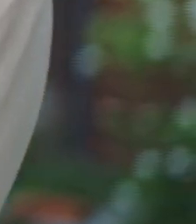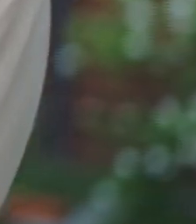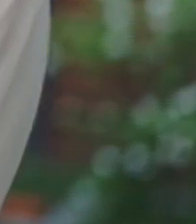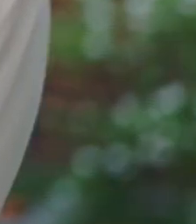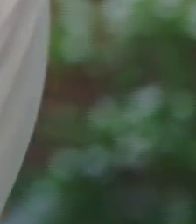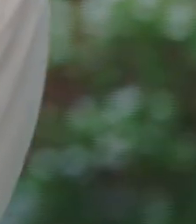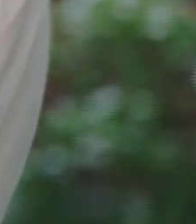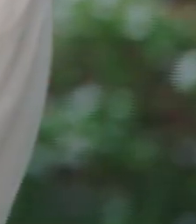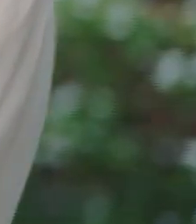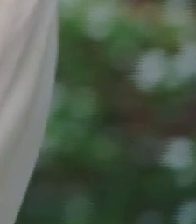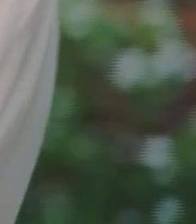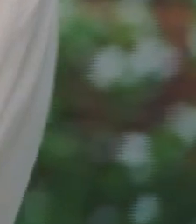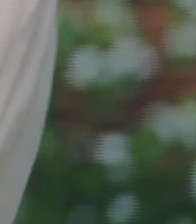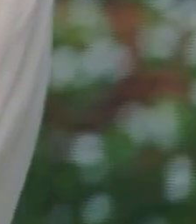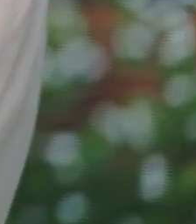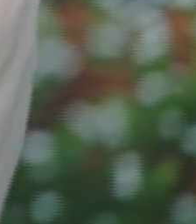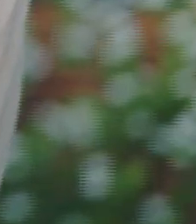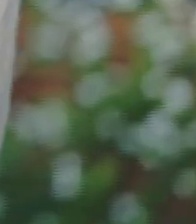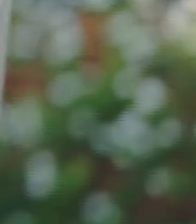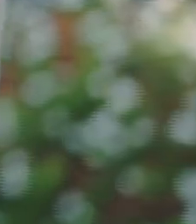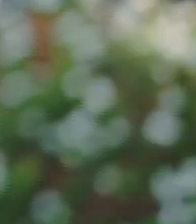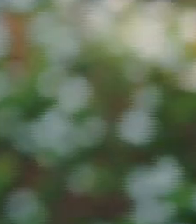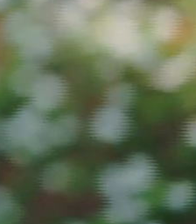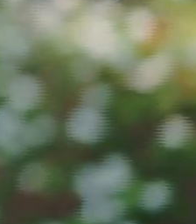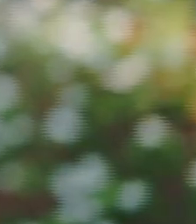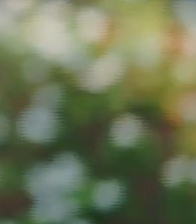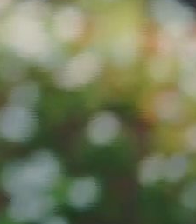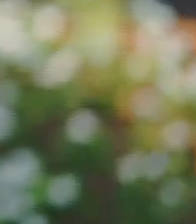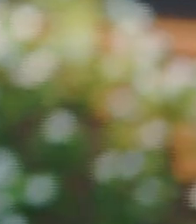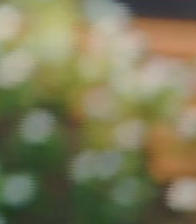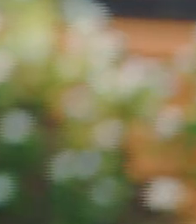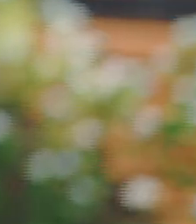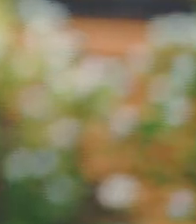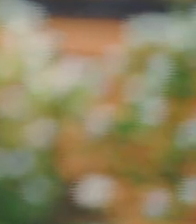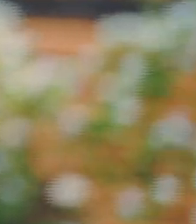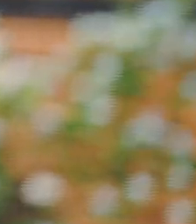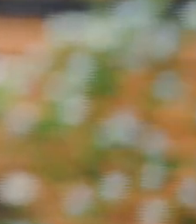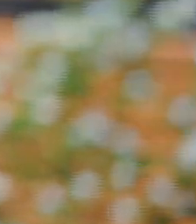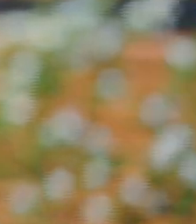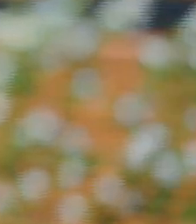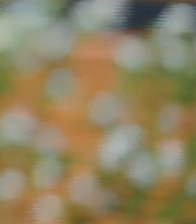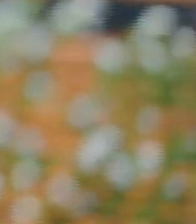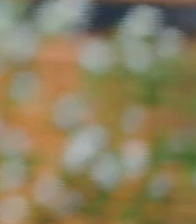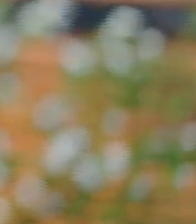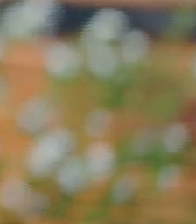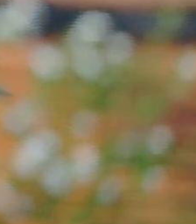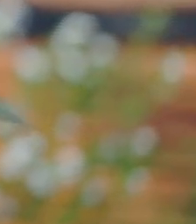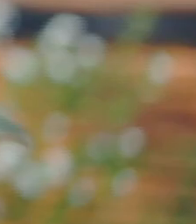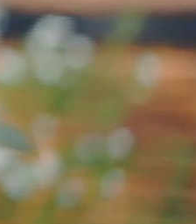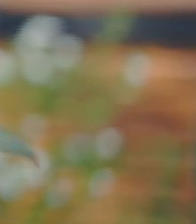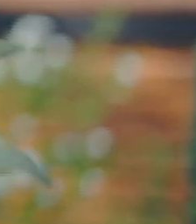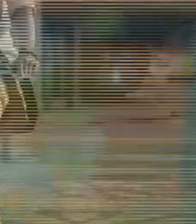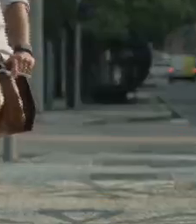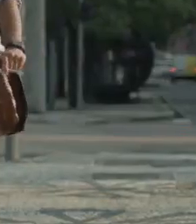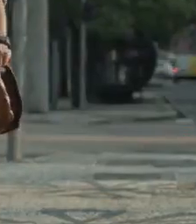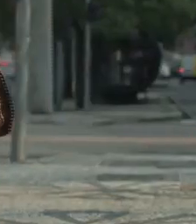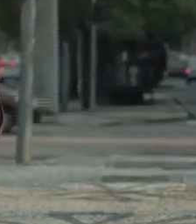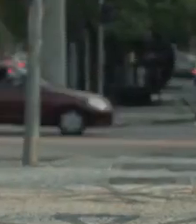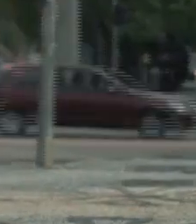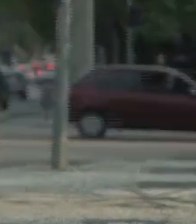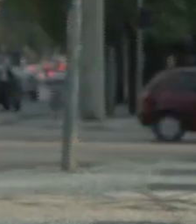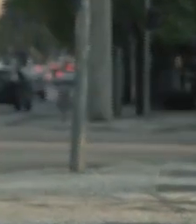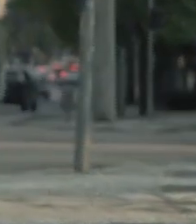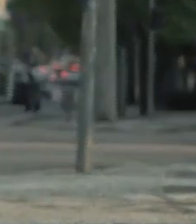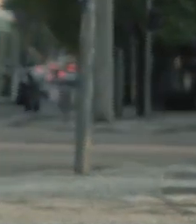Y también hablaremos de estilo de vida sostenible, cómo implementarlo en nuestros hogares, pero también hablaremos de un